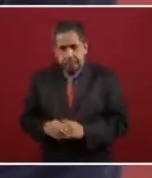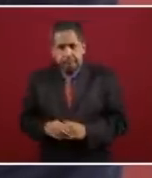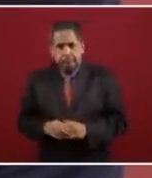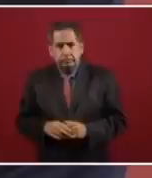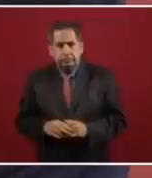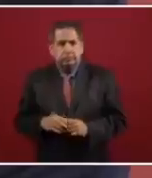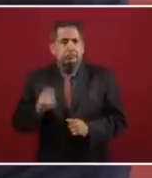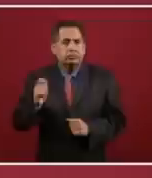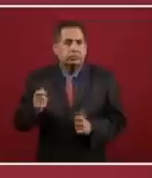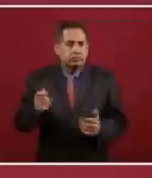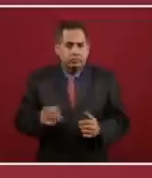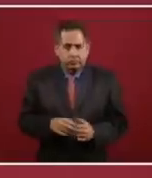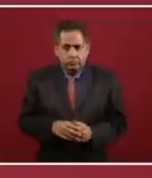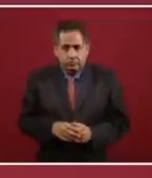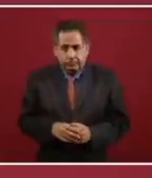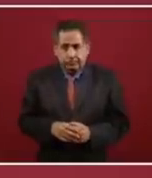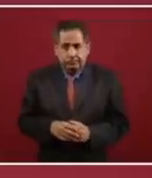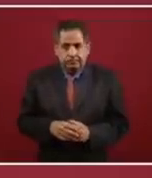Lo que